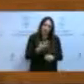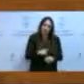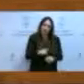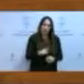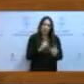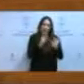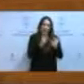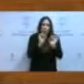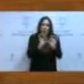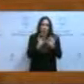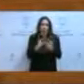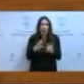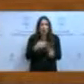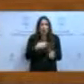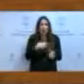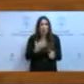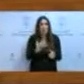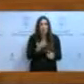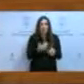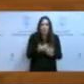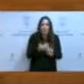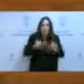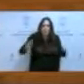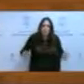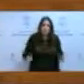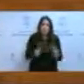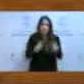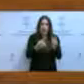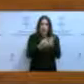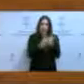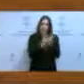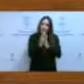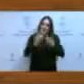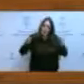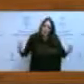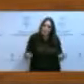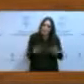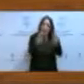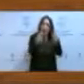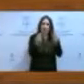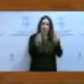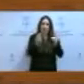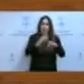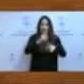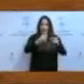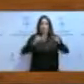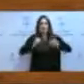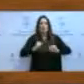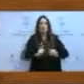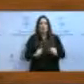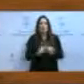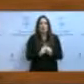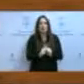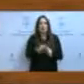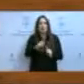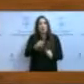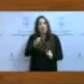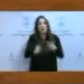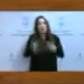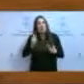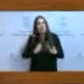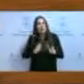mismo. Busque mejores resultados, mayor calidad del servicio que prestan nuestros mayores dependientes y más